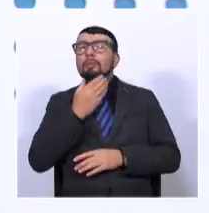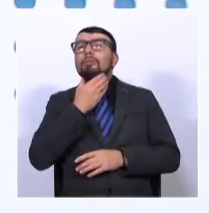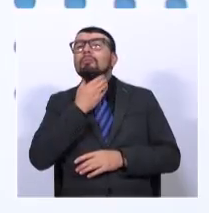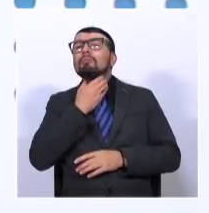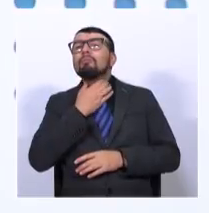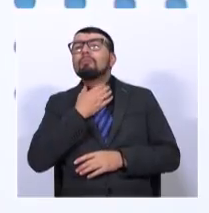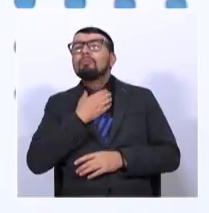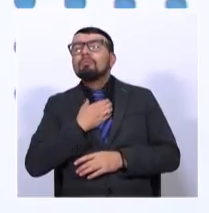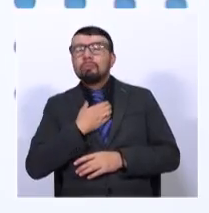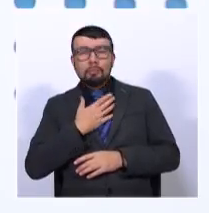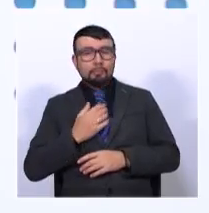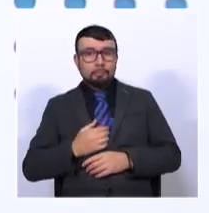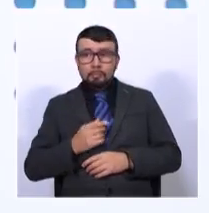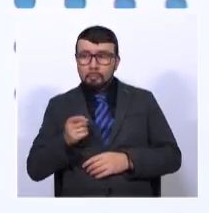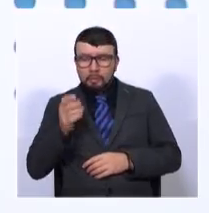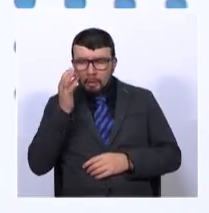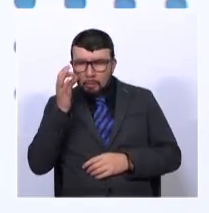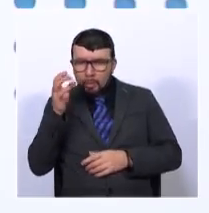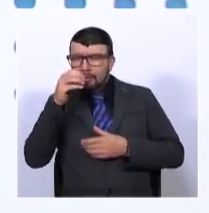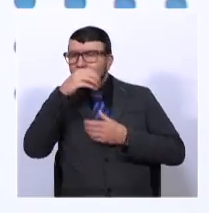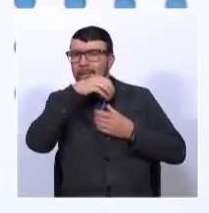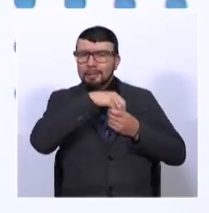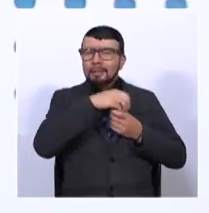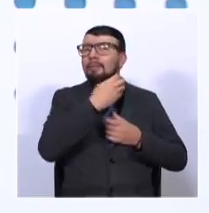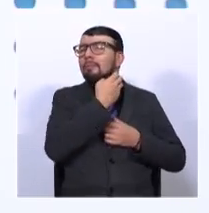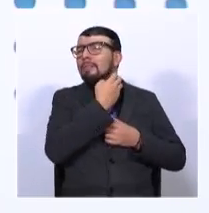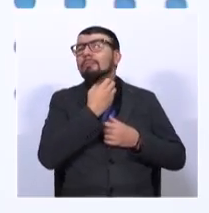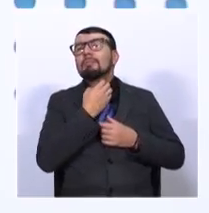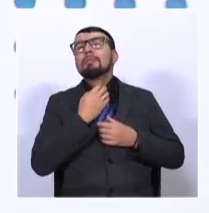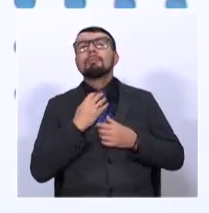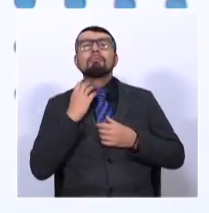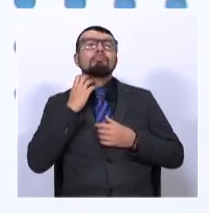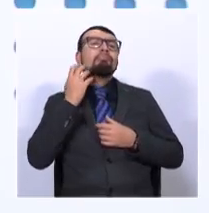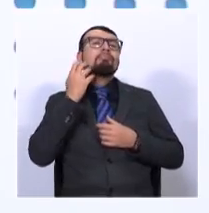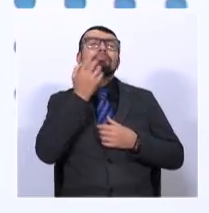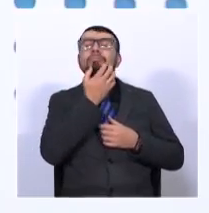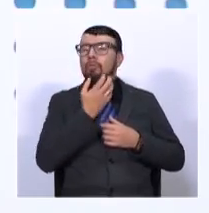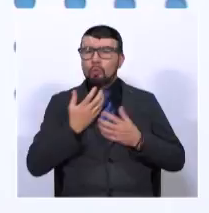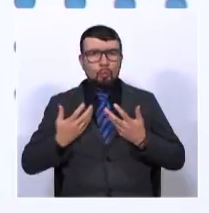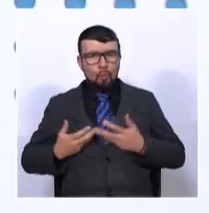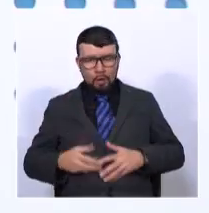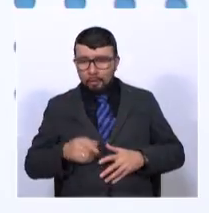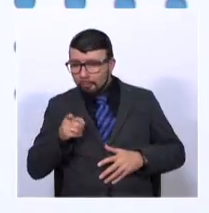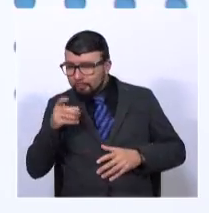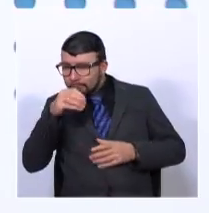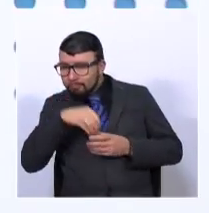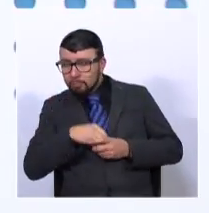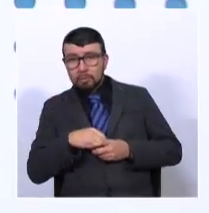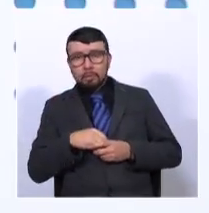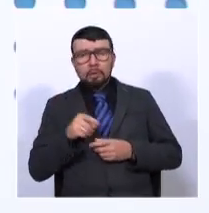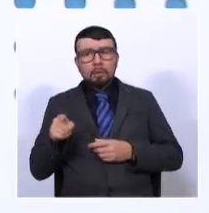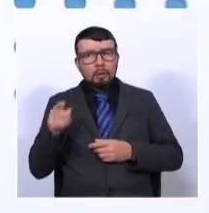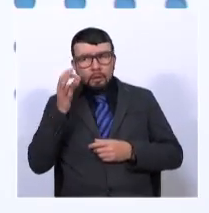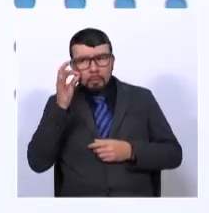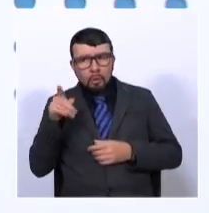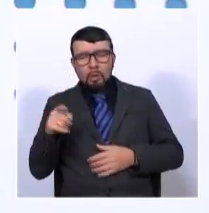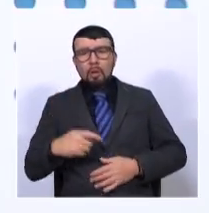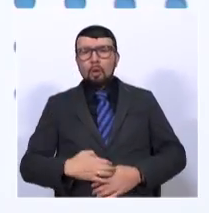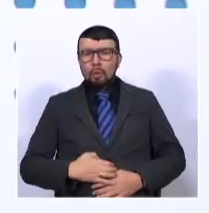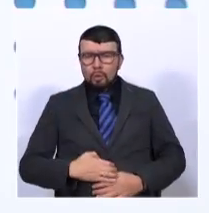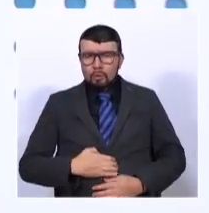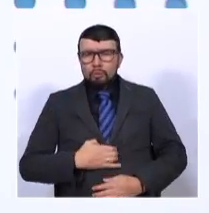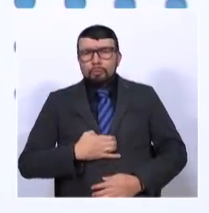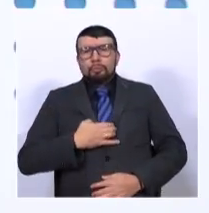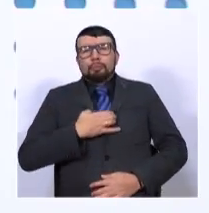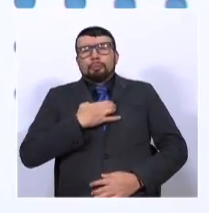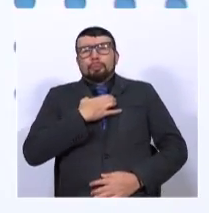Entonces puede haber algún problema en cualquier nivel de estas estructuras. Pensar en el reflujo. La